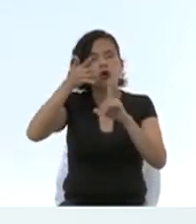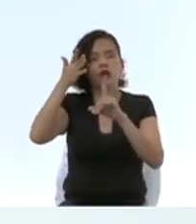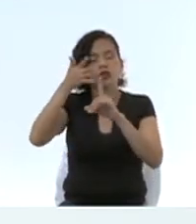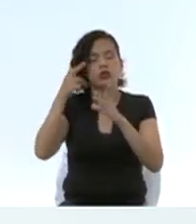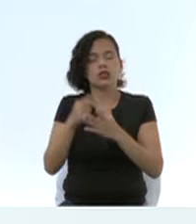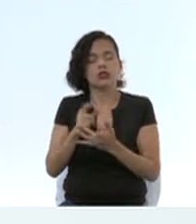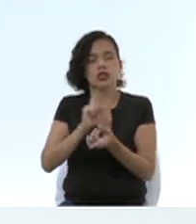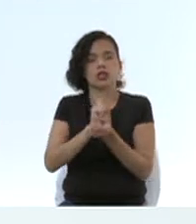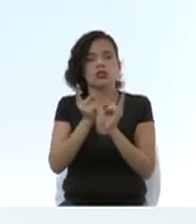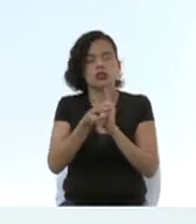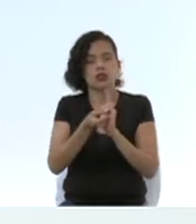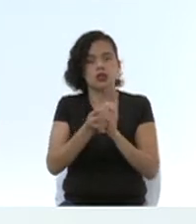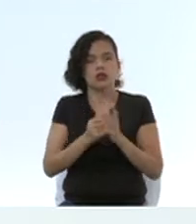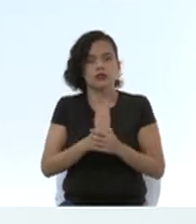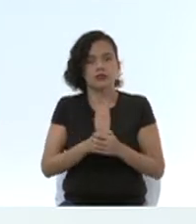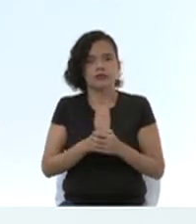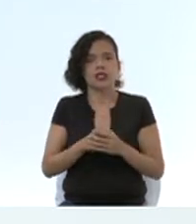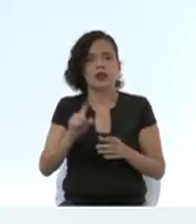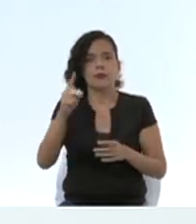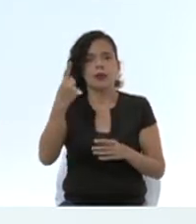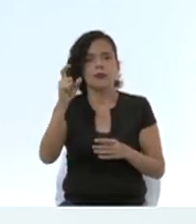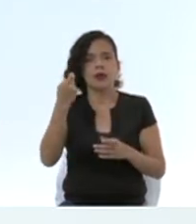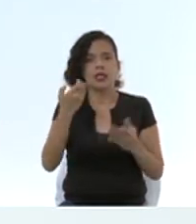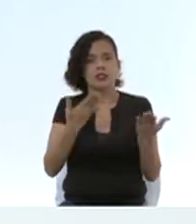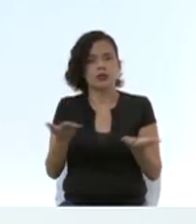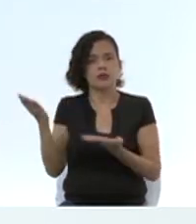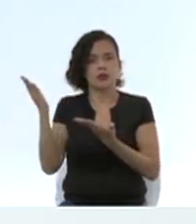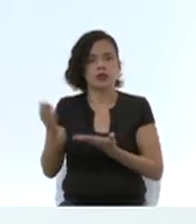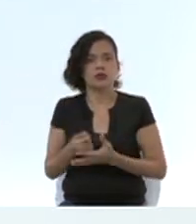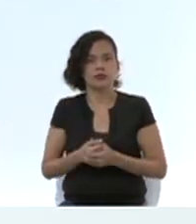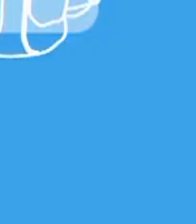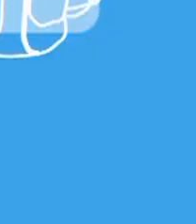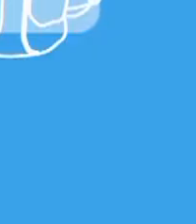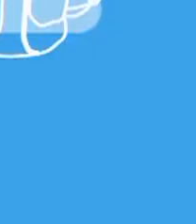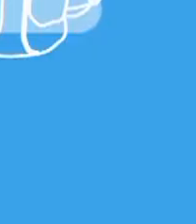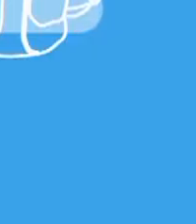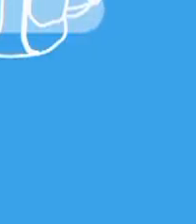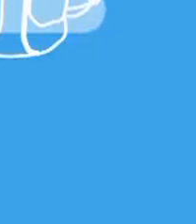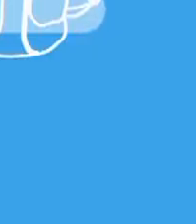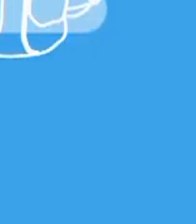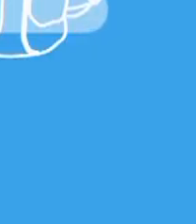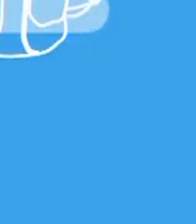y adaptaciones curriculares de la etapa primaria. ¡Sean bienvenidos!